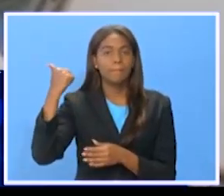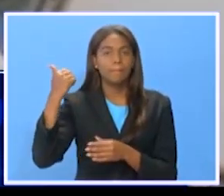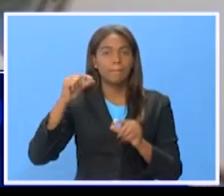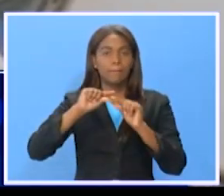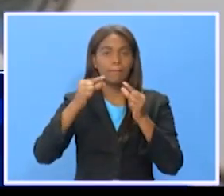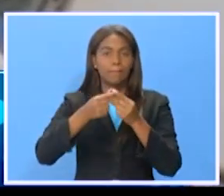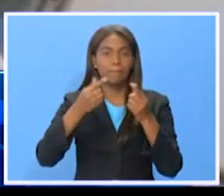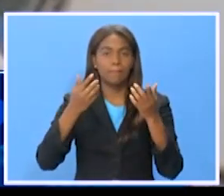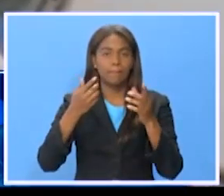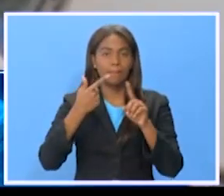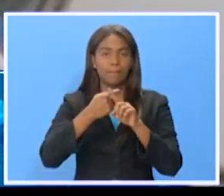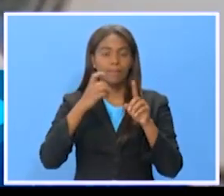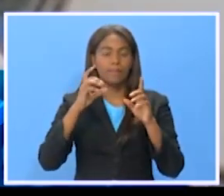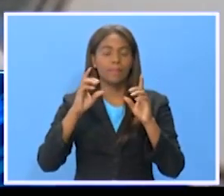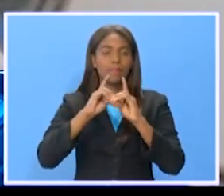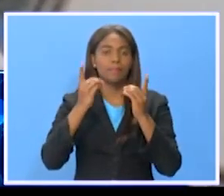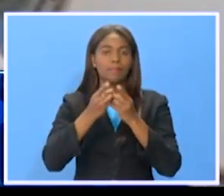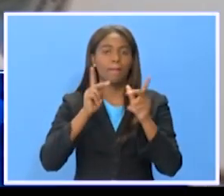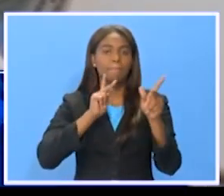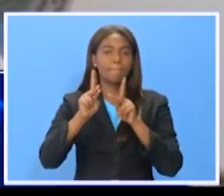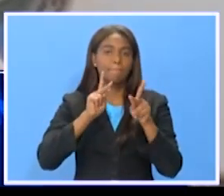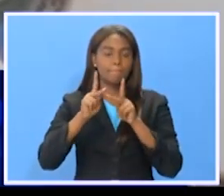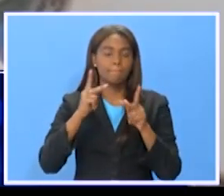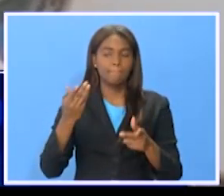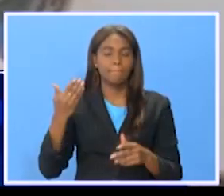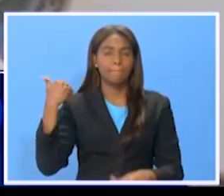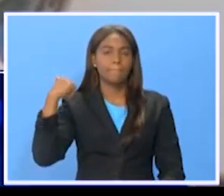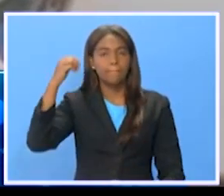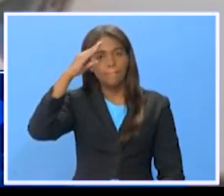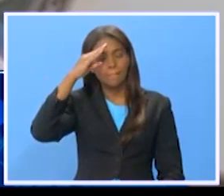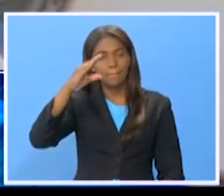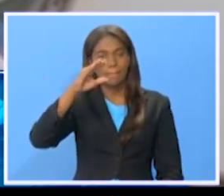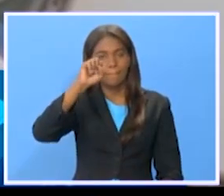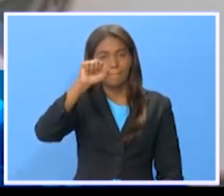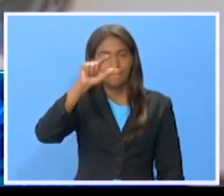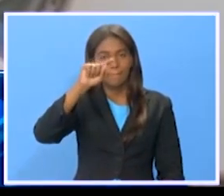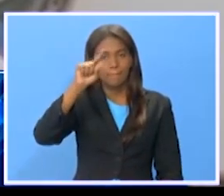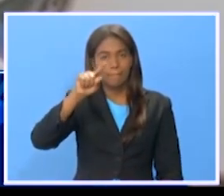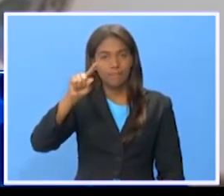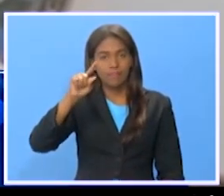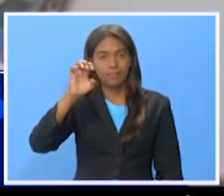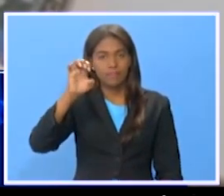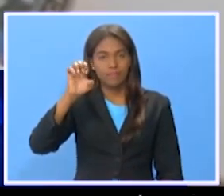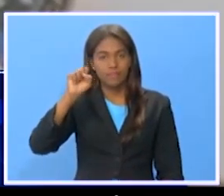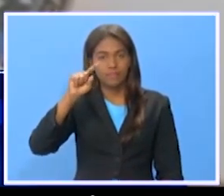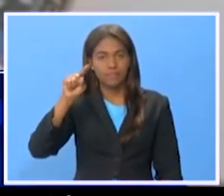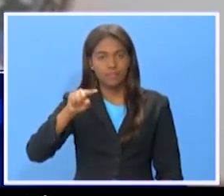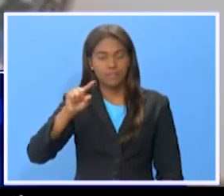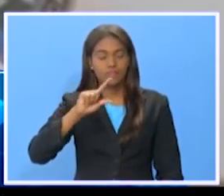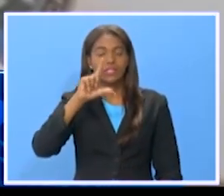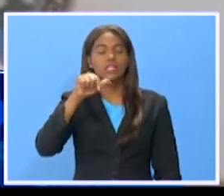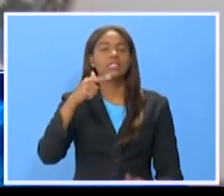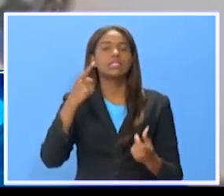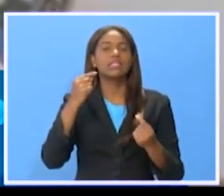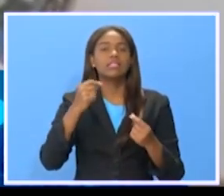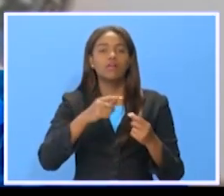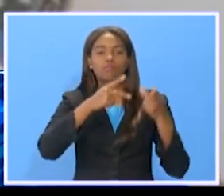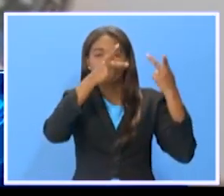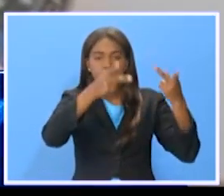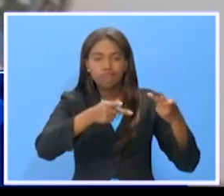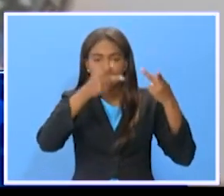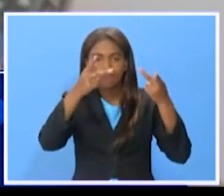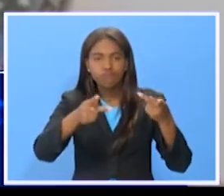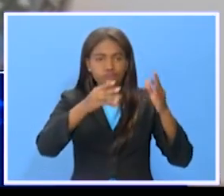departamento de Puerto Plata, teniente coronel Smith Sánchez, donde se intervinieron simultáneamente barrios